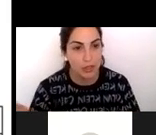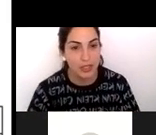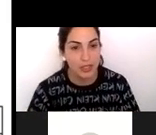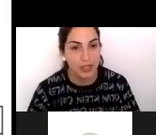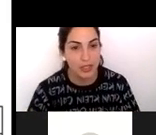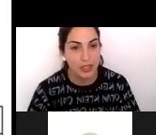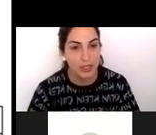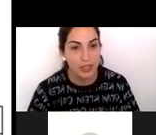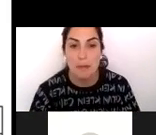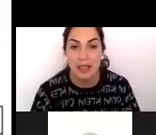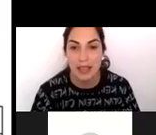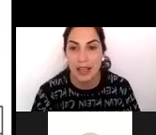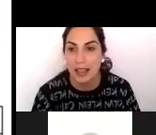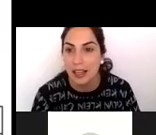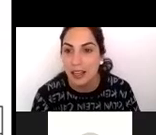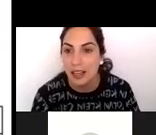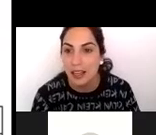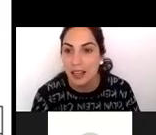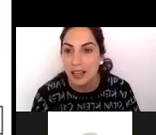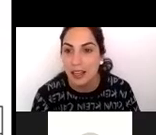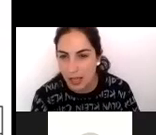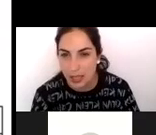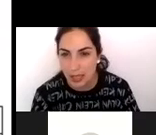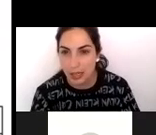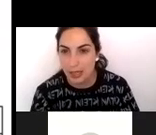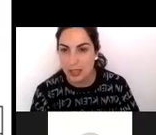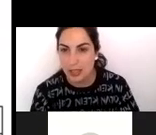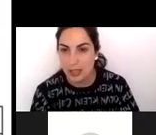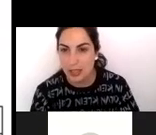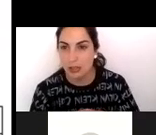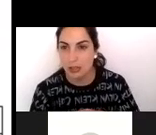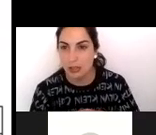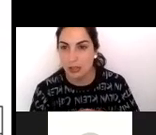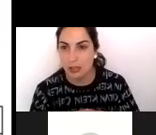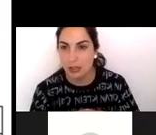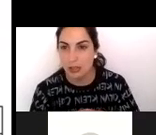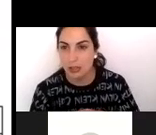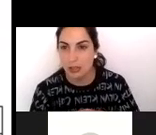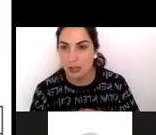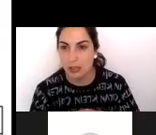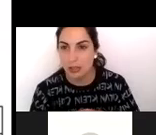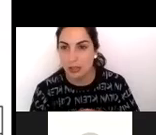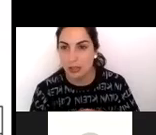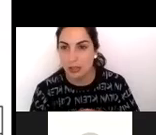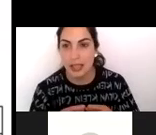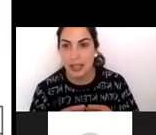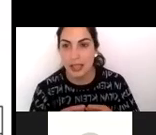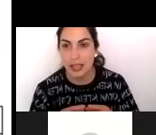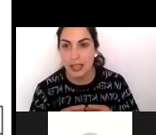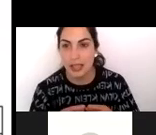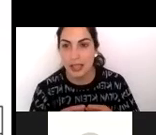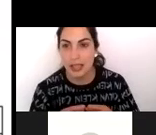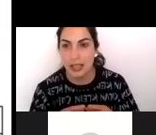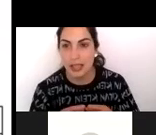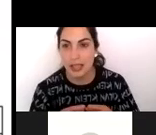triunfo, pero está dirigida más que nada como dice ahí Carla, ¿cierto?, a este choque, esta cercanía que ya hubo,